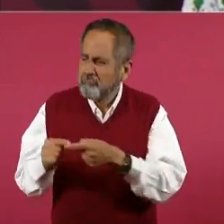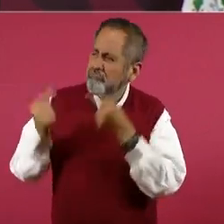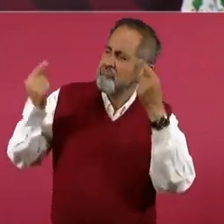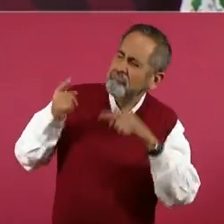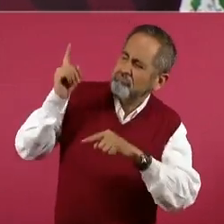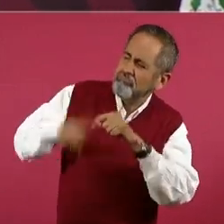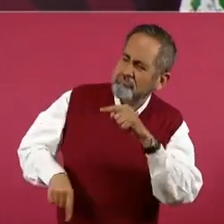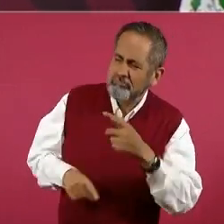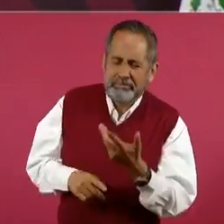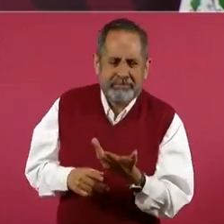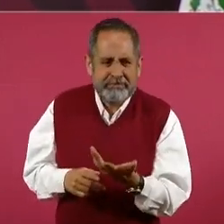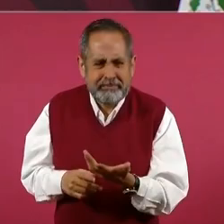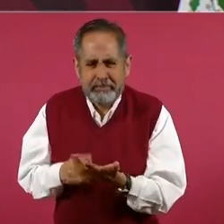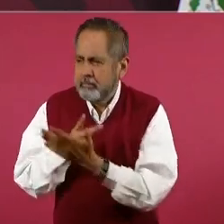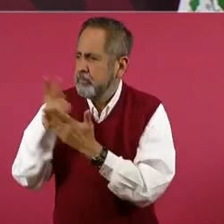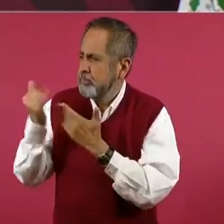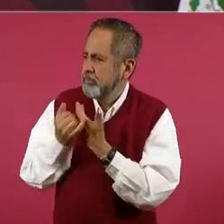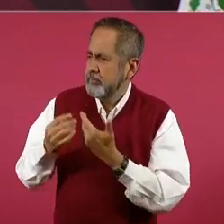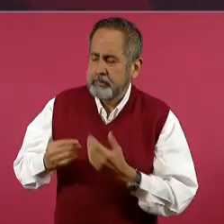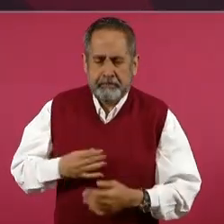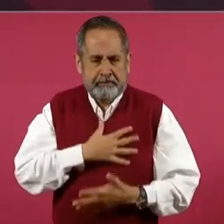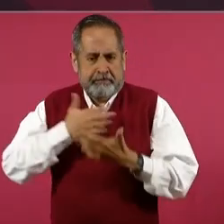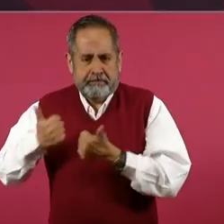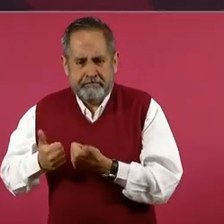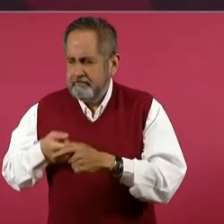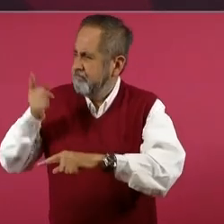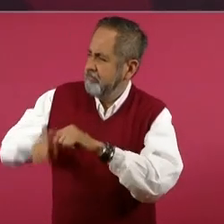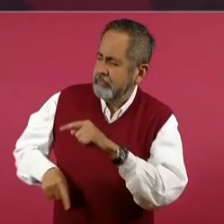oponernos a los programas de bienestar.